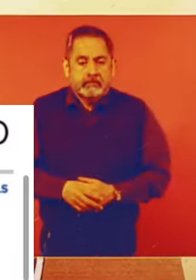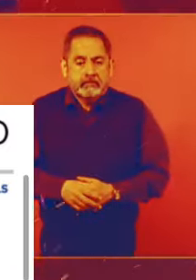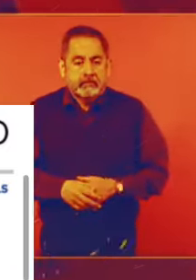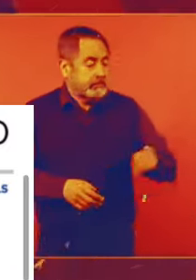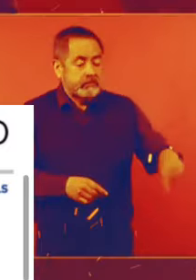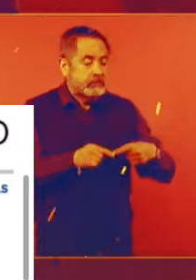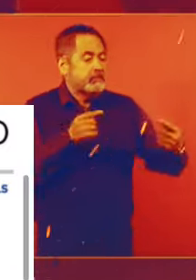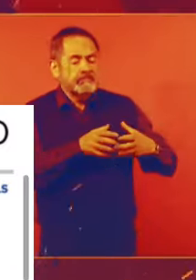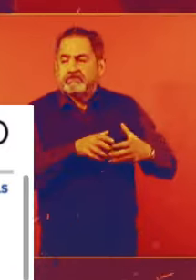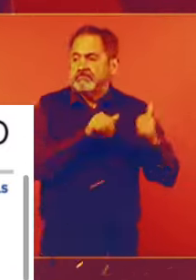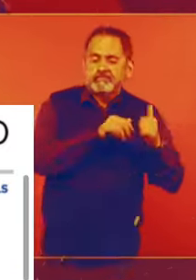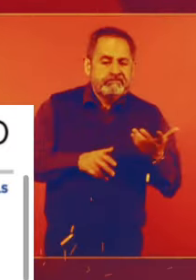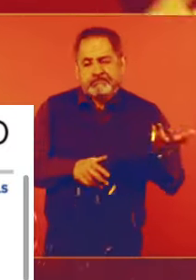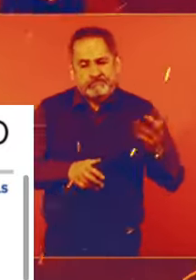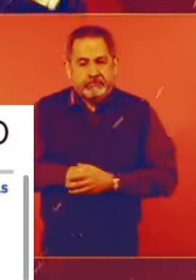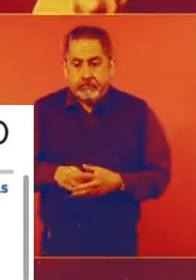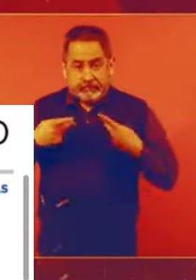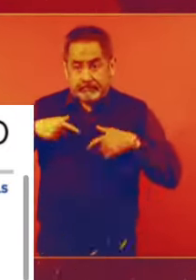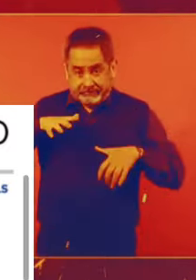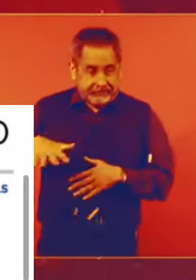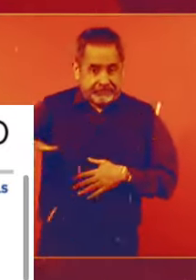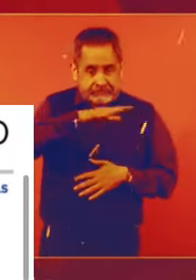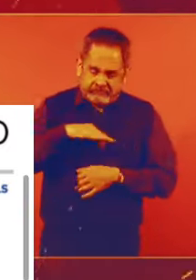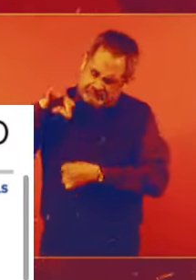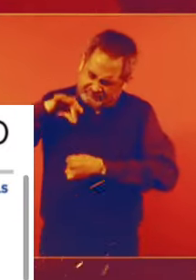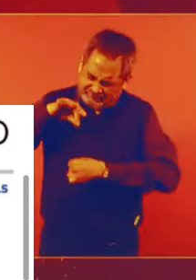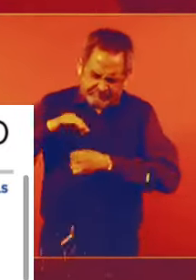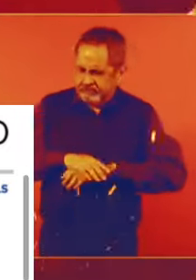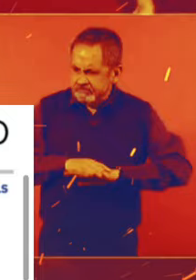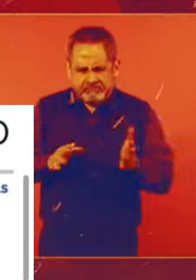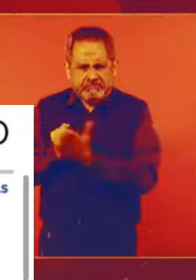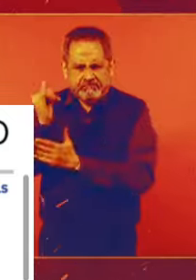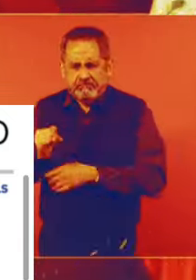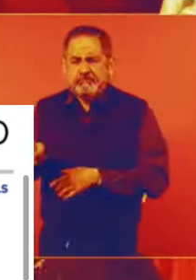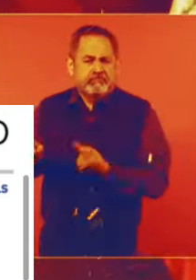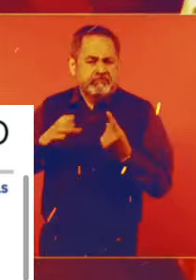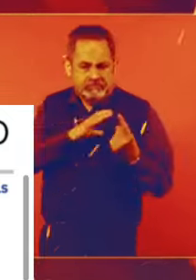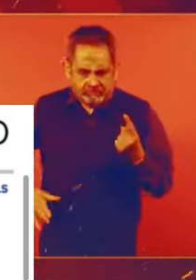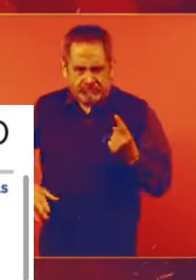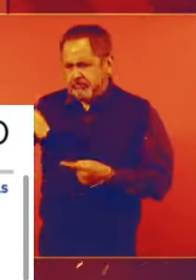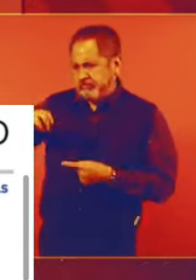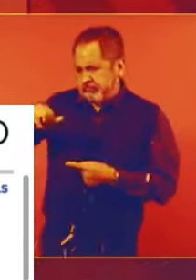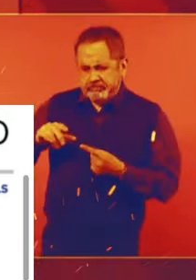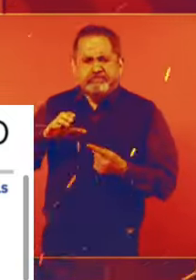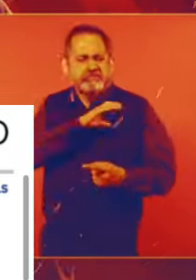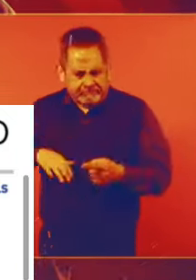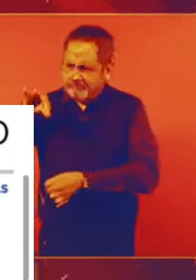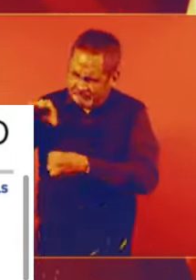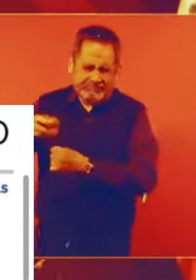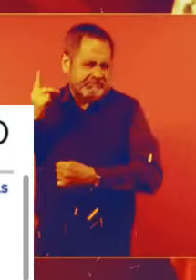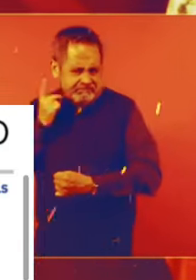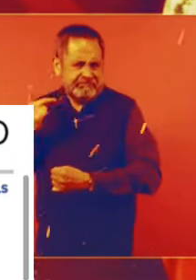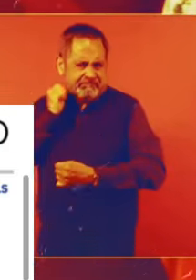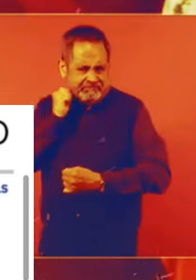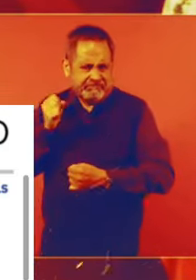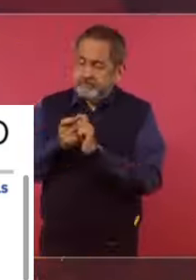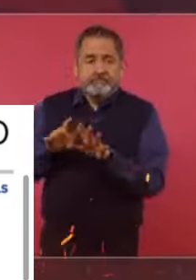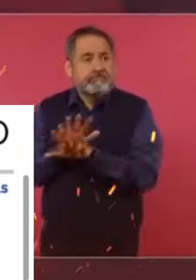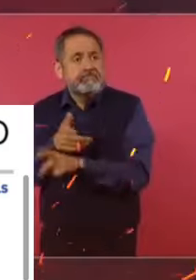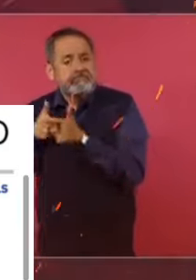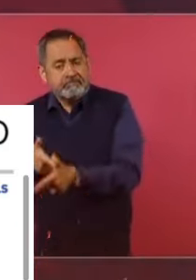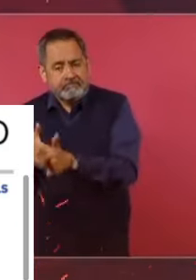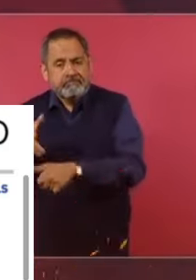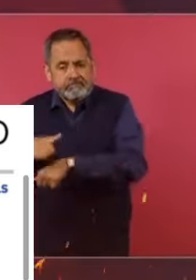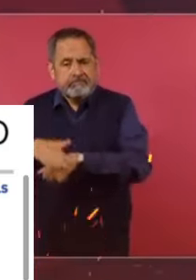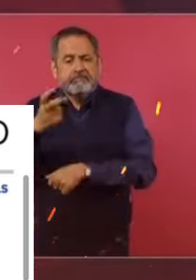nuestros adversarios. Entonces, la gente sale a votar, pues no solo por los candidatos. Sale a votar porque quiere que continúe la transformación. Y